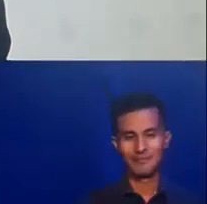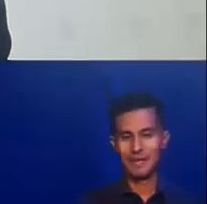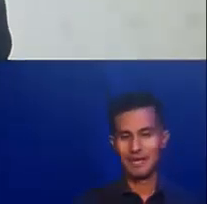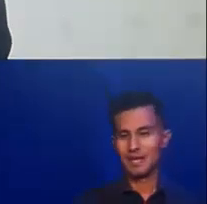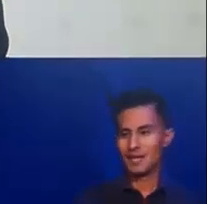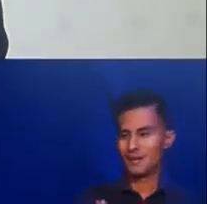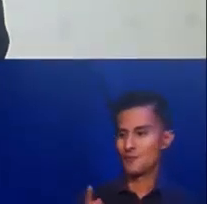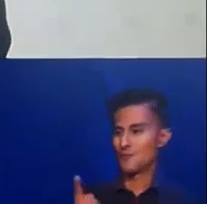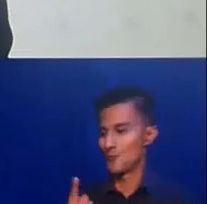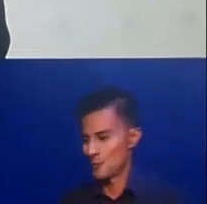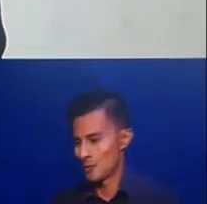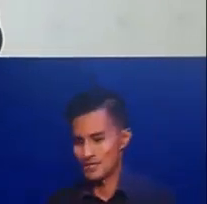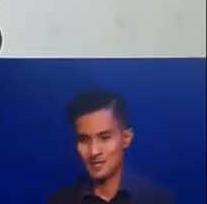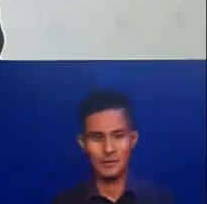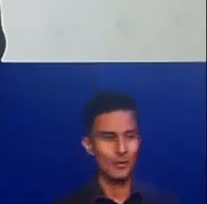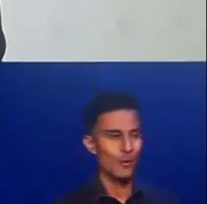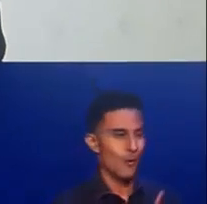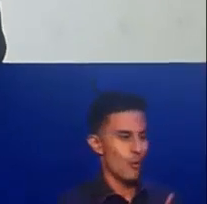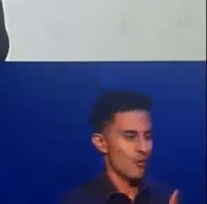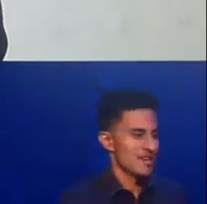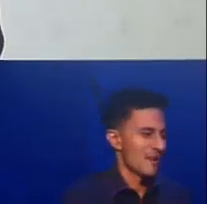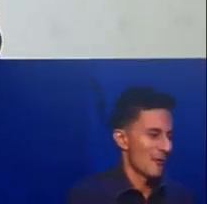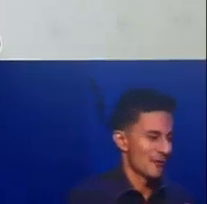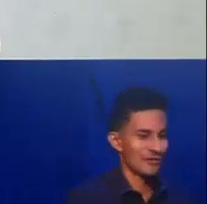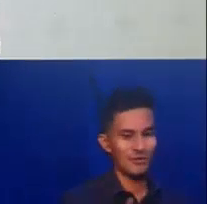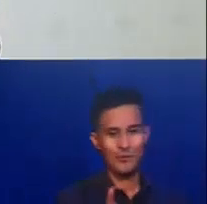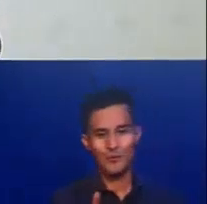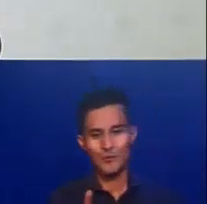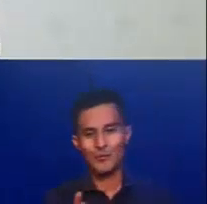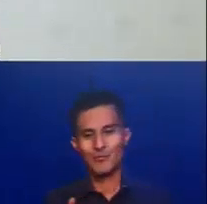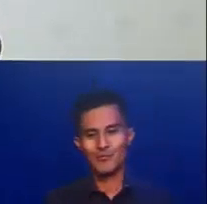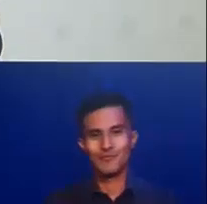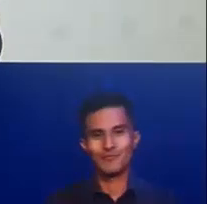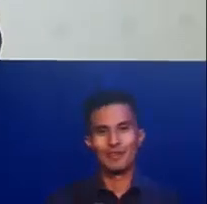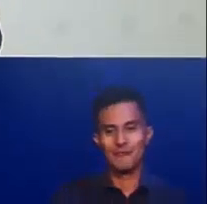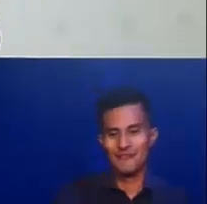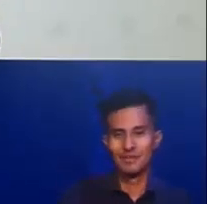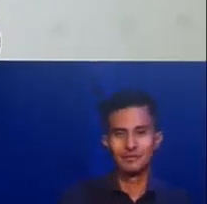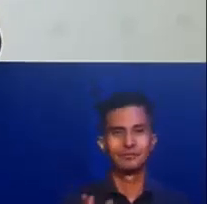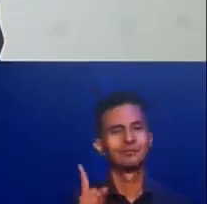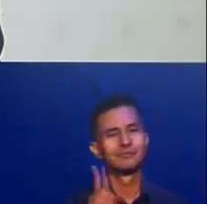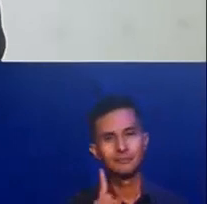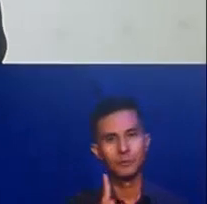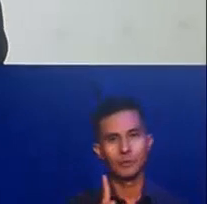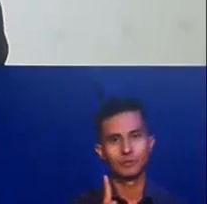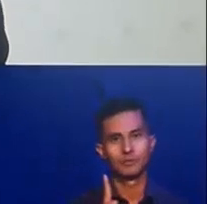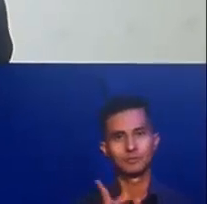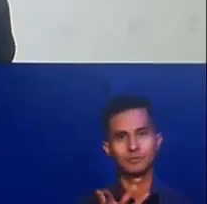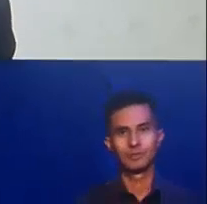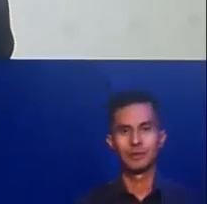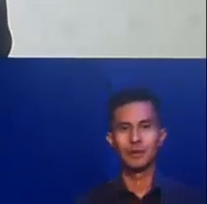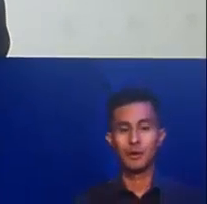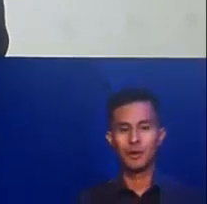un municipio, por algún tipo de comercio. Estamos trabajando, como bien lo decía el señor secretario, no somos